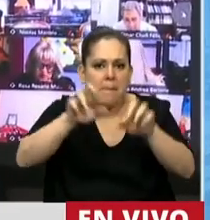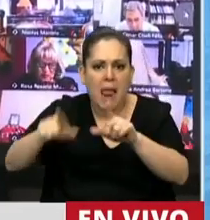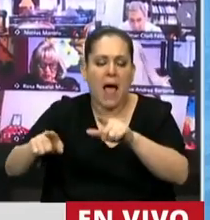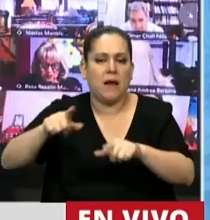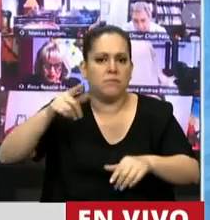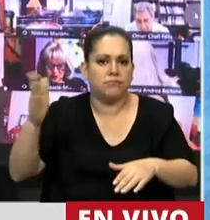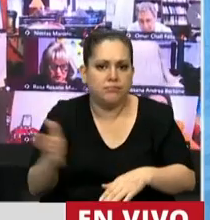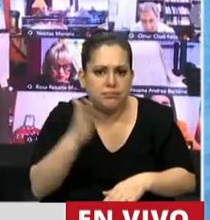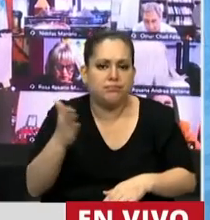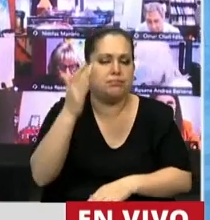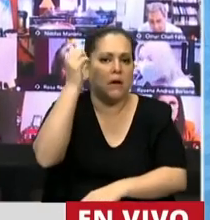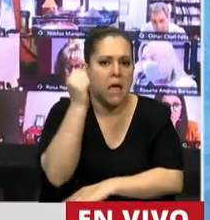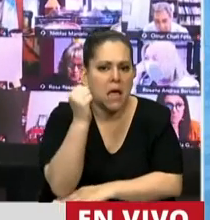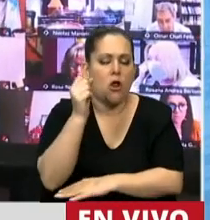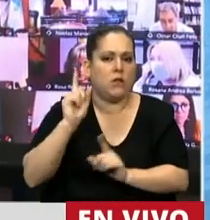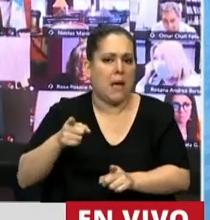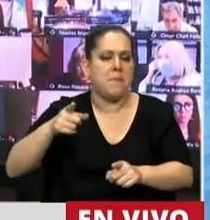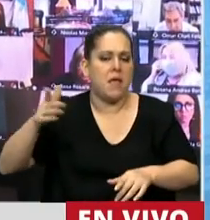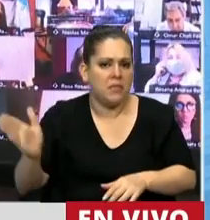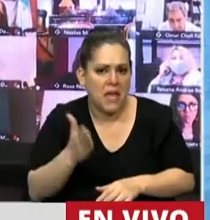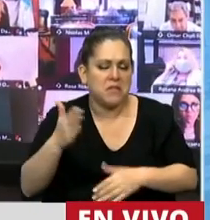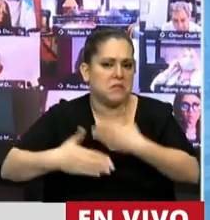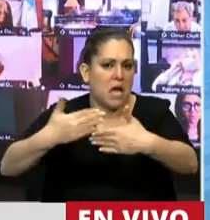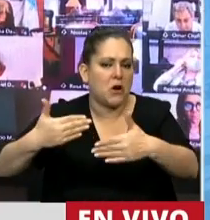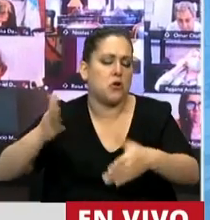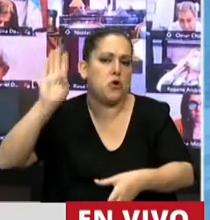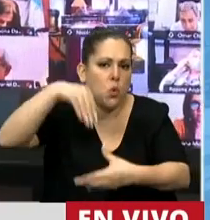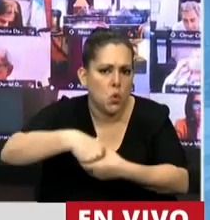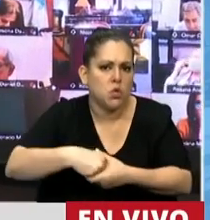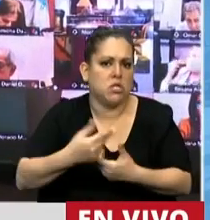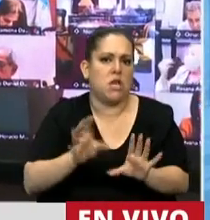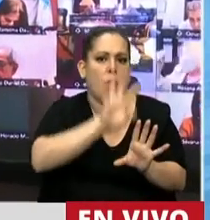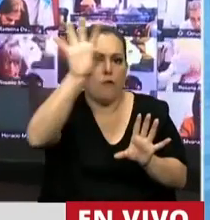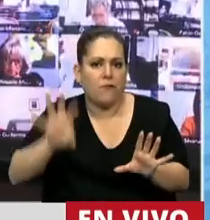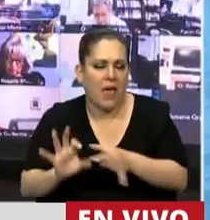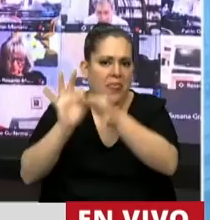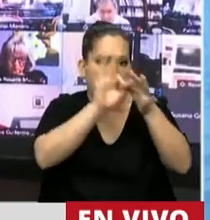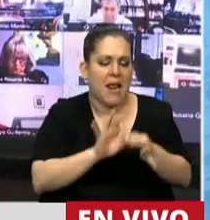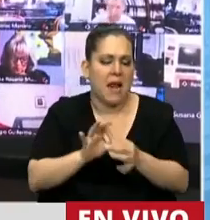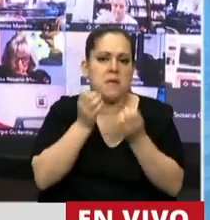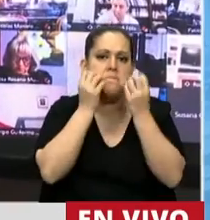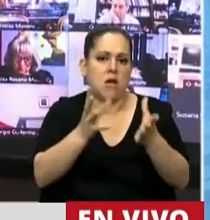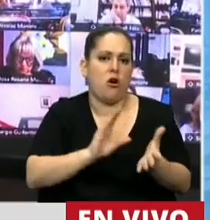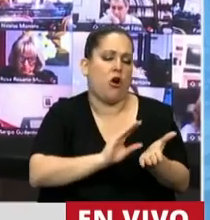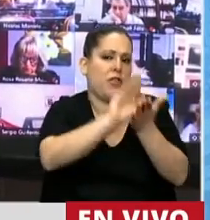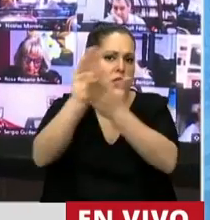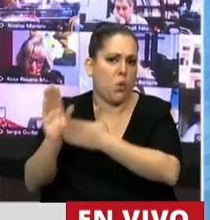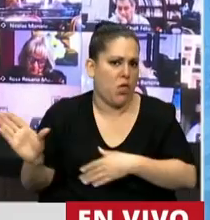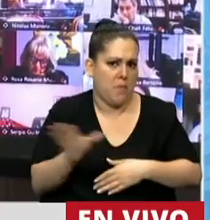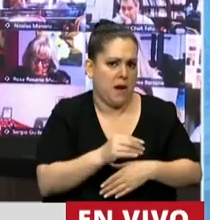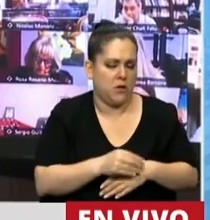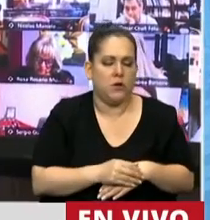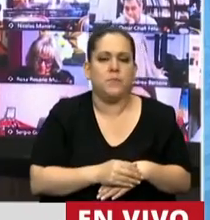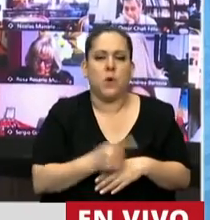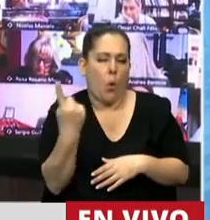llevar a un desarrollo más inclusivo más federal y mejor distribuido en el territorio la tercera dimensión y